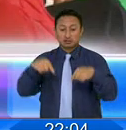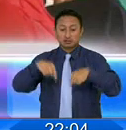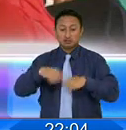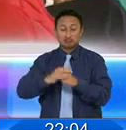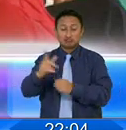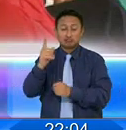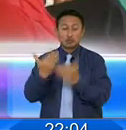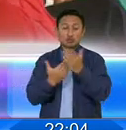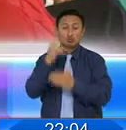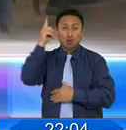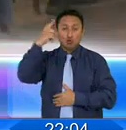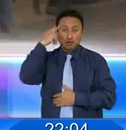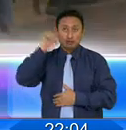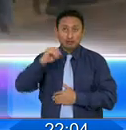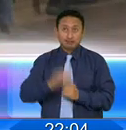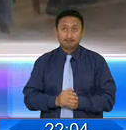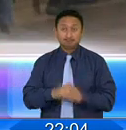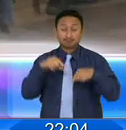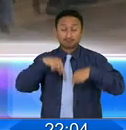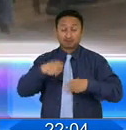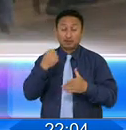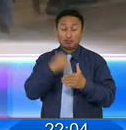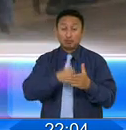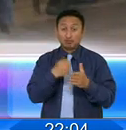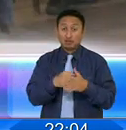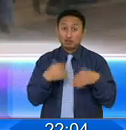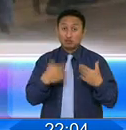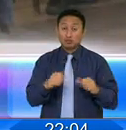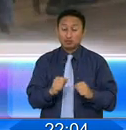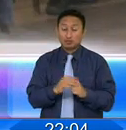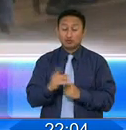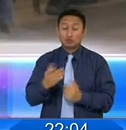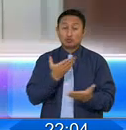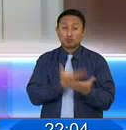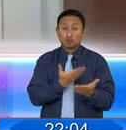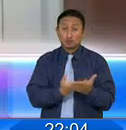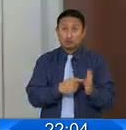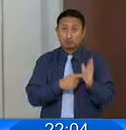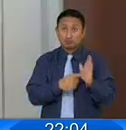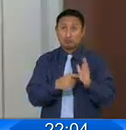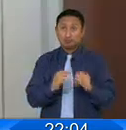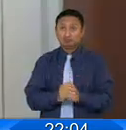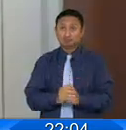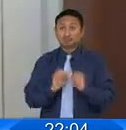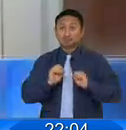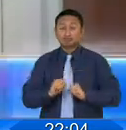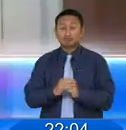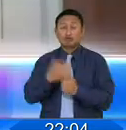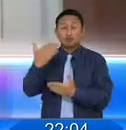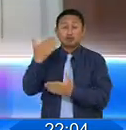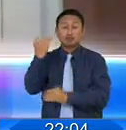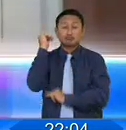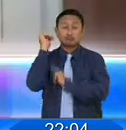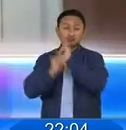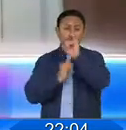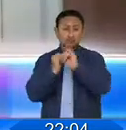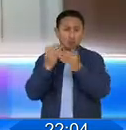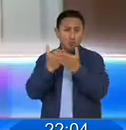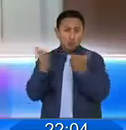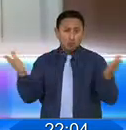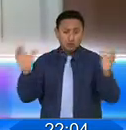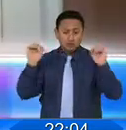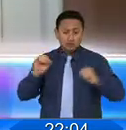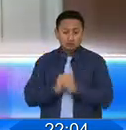nuevo gobierno. Los retos son grandes y sus propuestas son estas. Una política exterior abierta, enmarcada